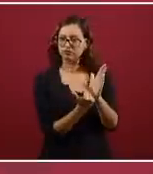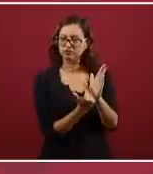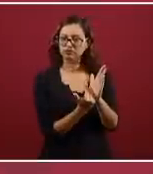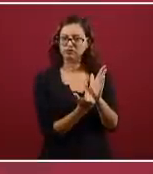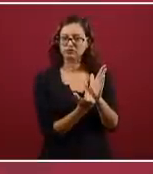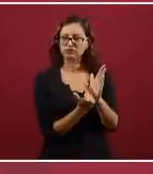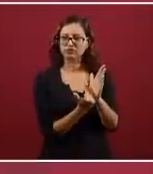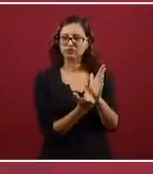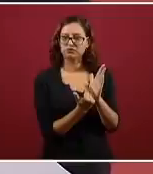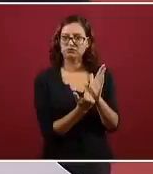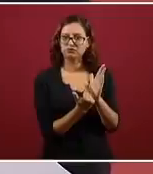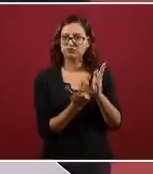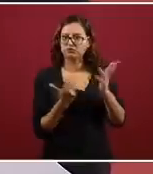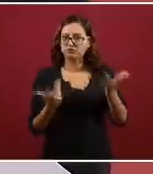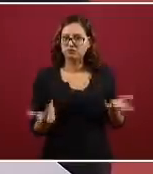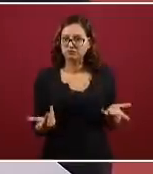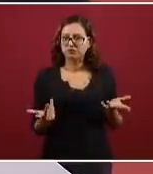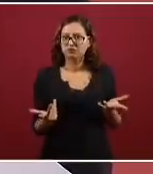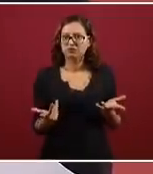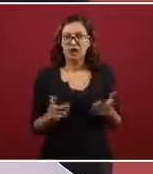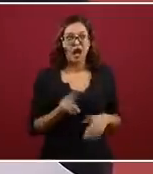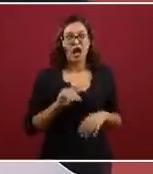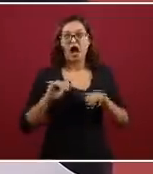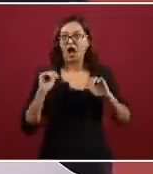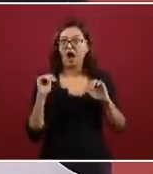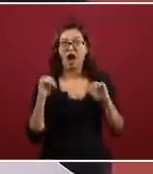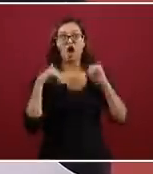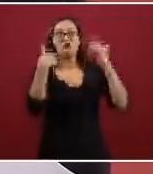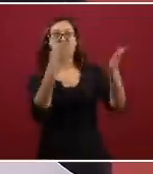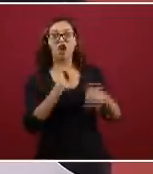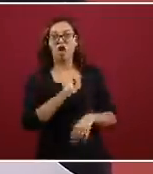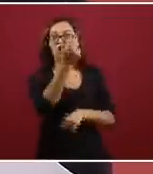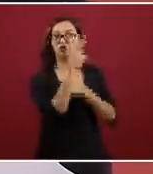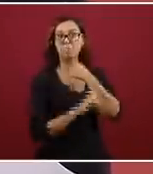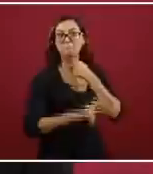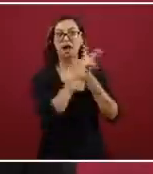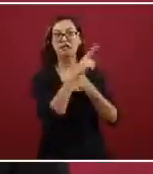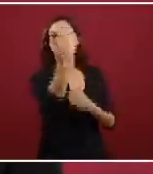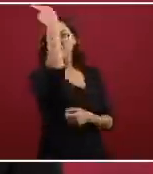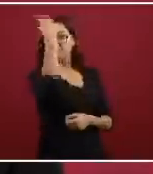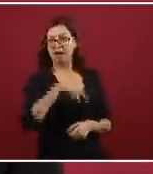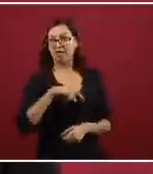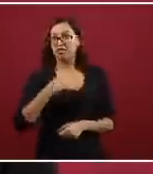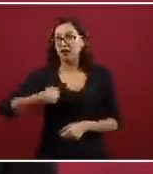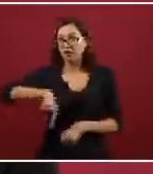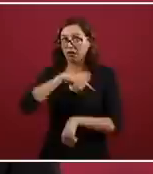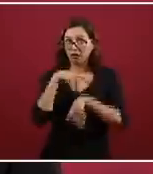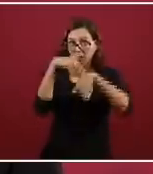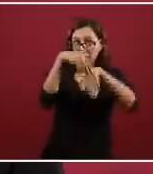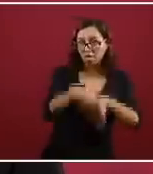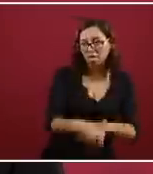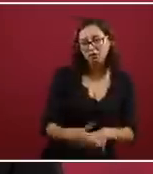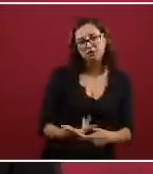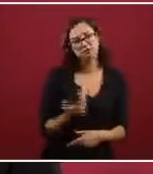no la dictan desde el extranjero, que ese es otro cambio.